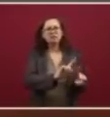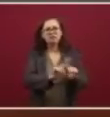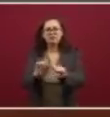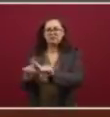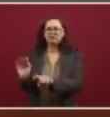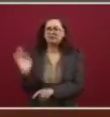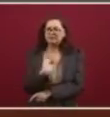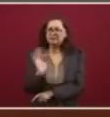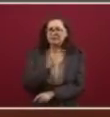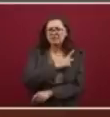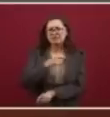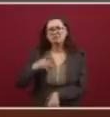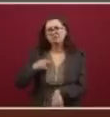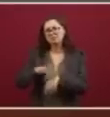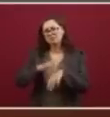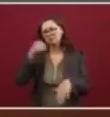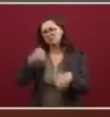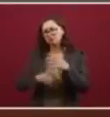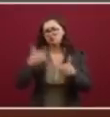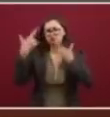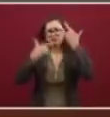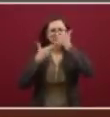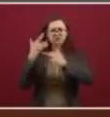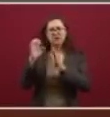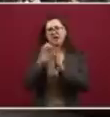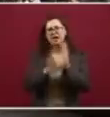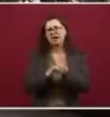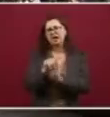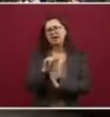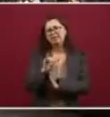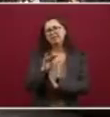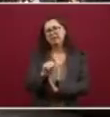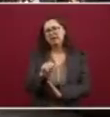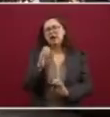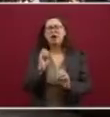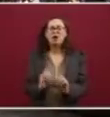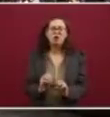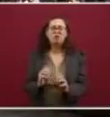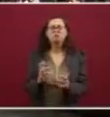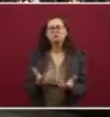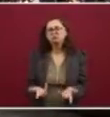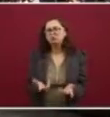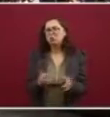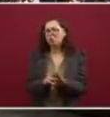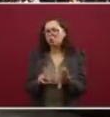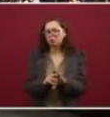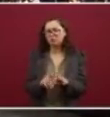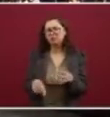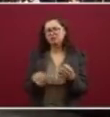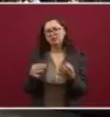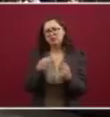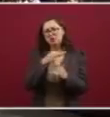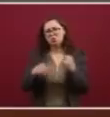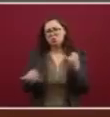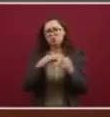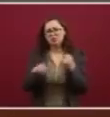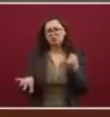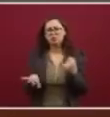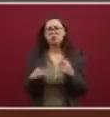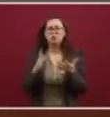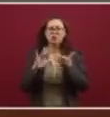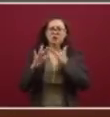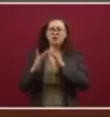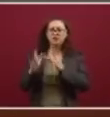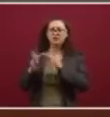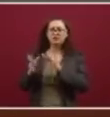que revisar este código de ética y estos principios empresariales? Y por último, si me permite, en redes nos están pidiendo